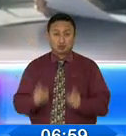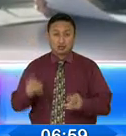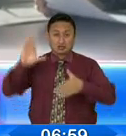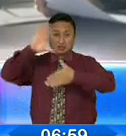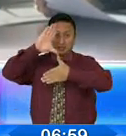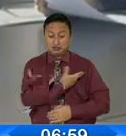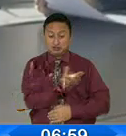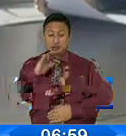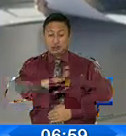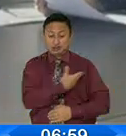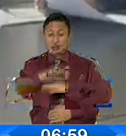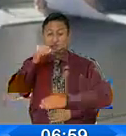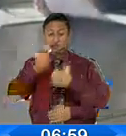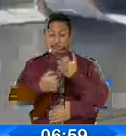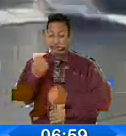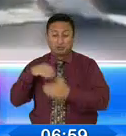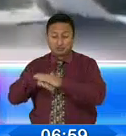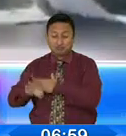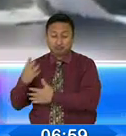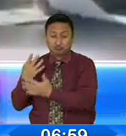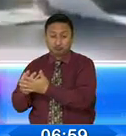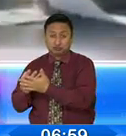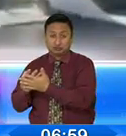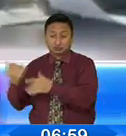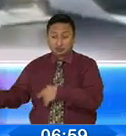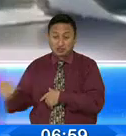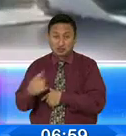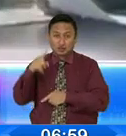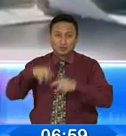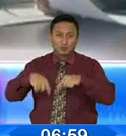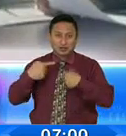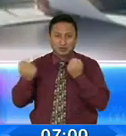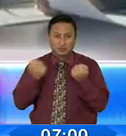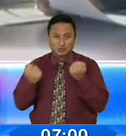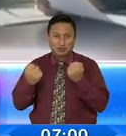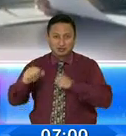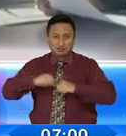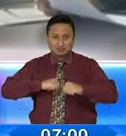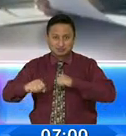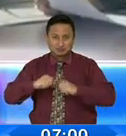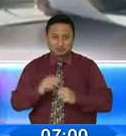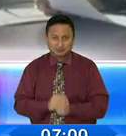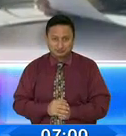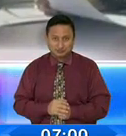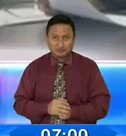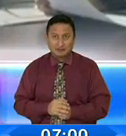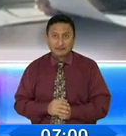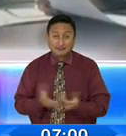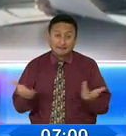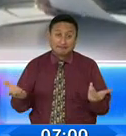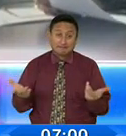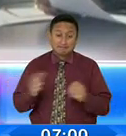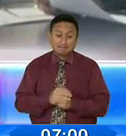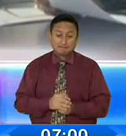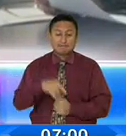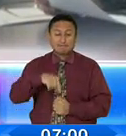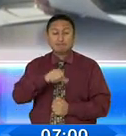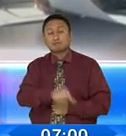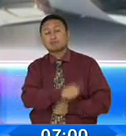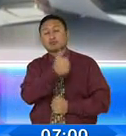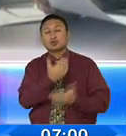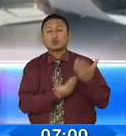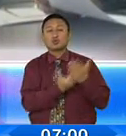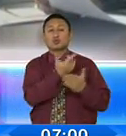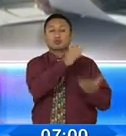hechos ocurridos, ausencia e imposibilidad de que el doctor Carrión ejerza este cargo, han elegido a una